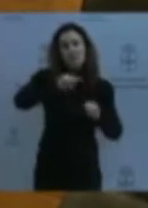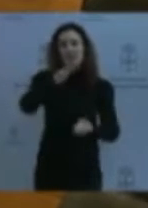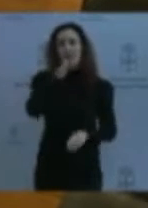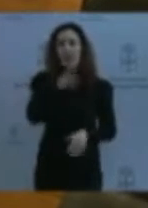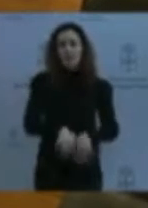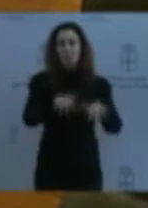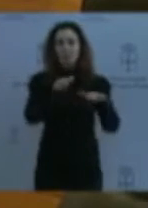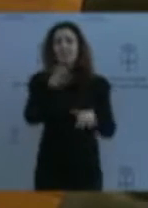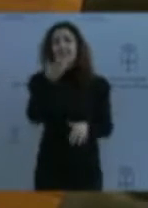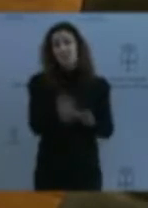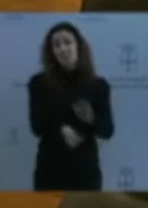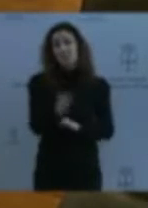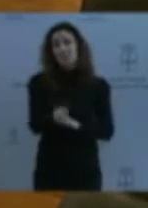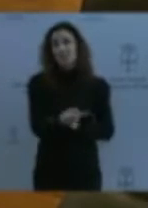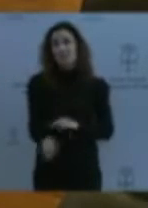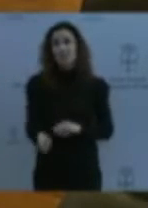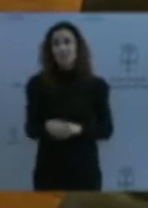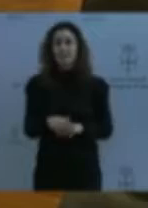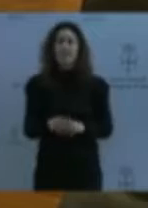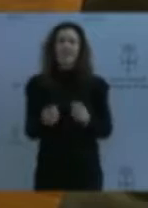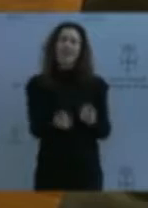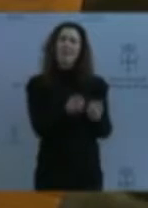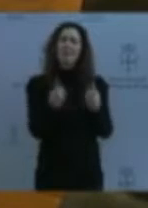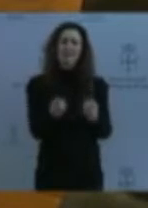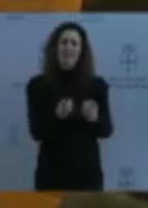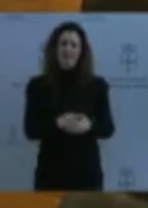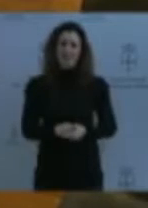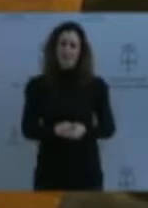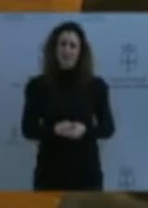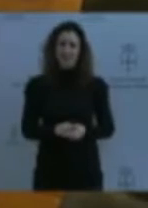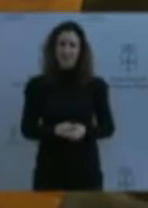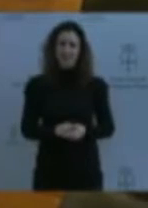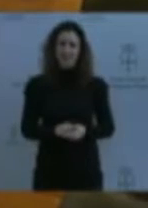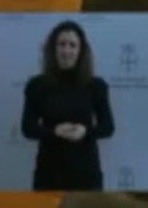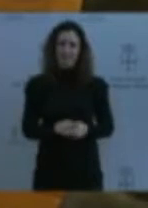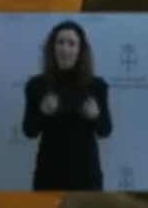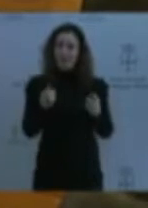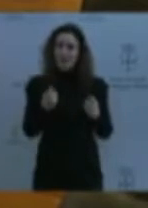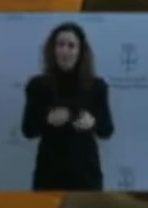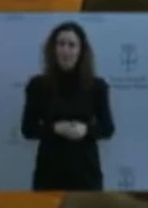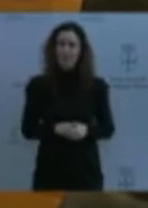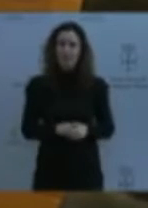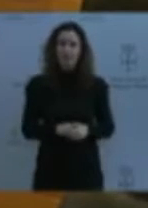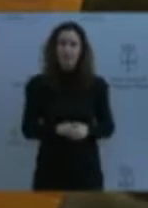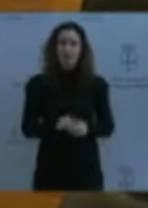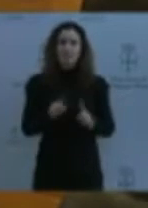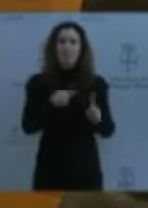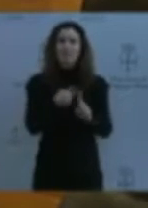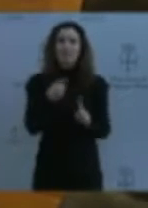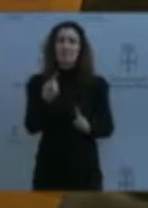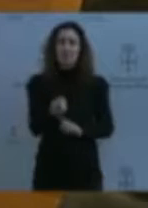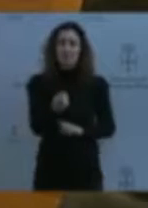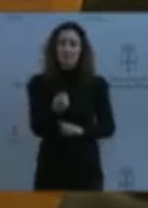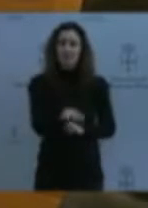información necesaria. Necesitamos tenerla y, sobre todo, necesitamos que a nivel local se forme a la gente